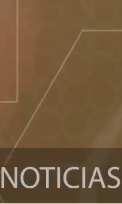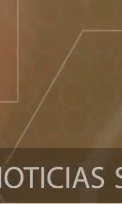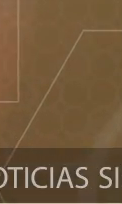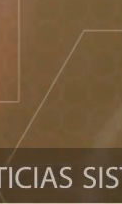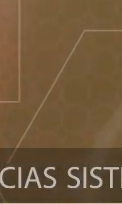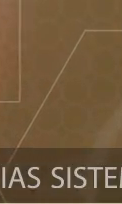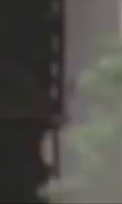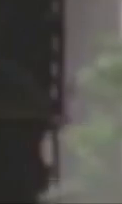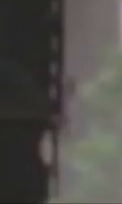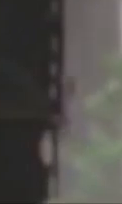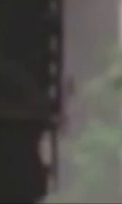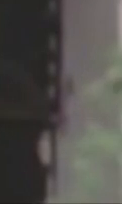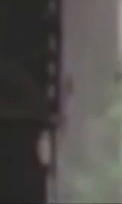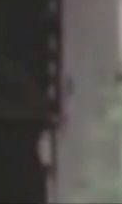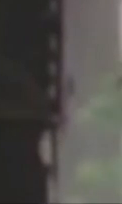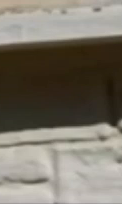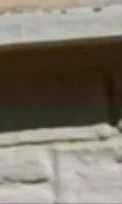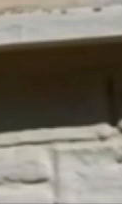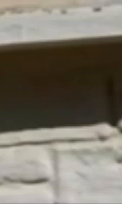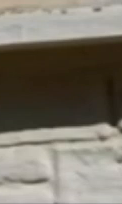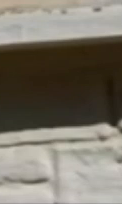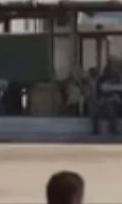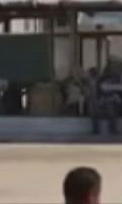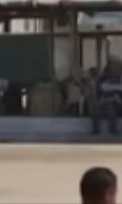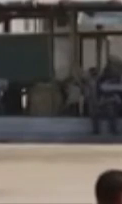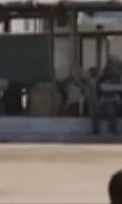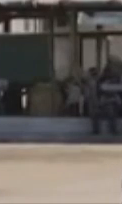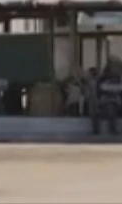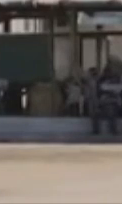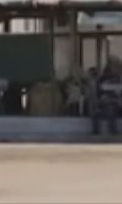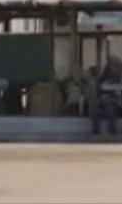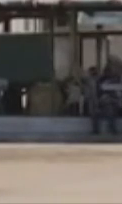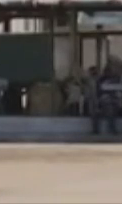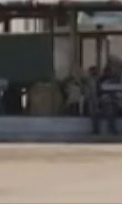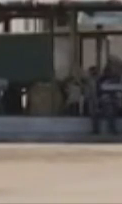en Ciudad de México. Contra esta medida se expresó Ricardo Monreal,